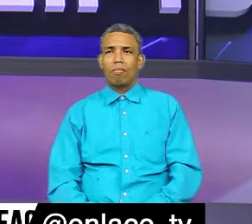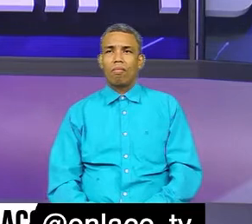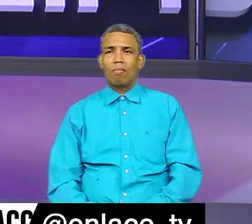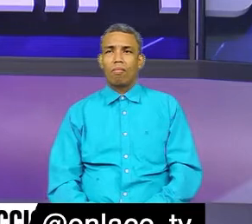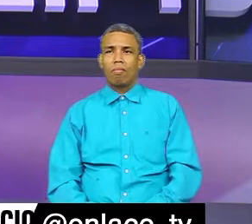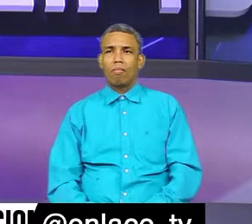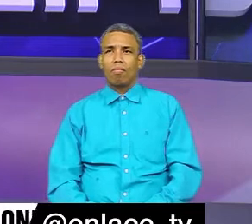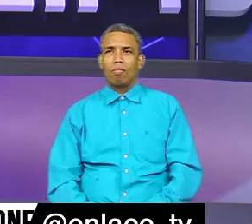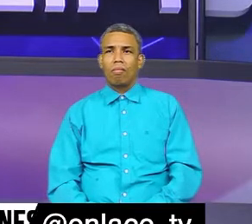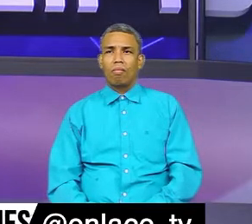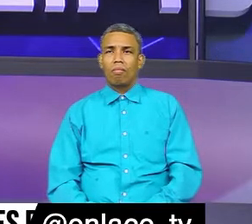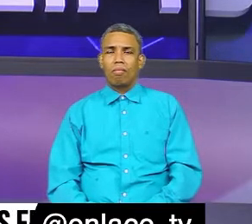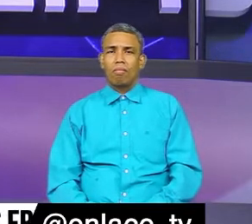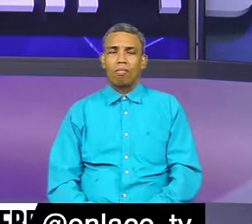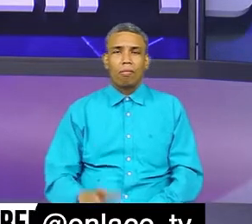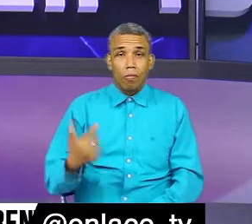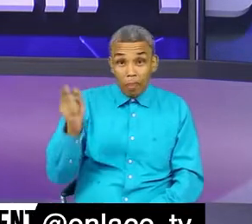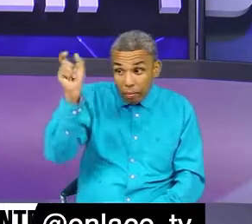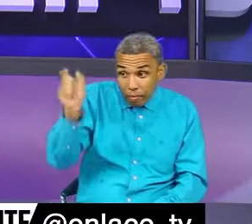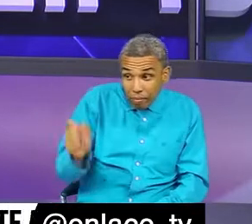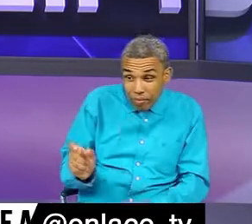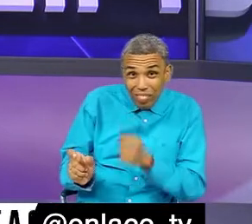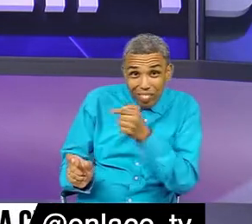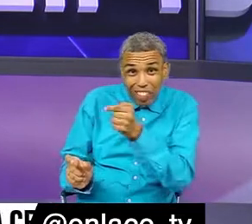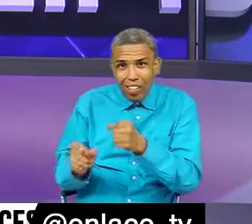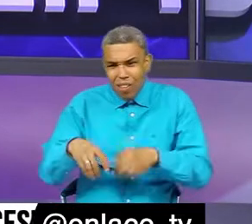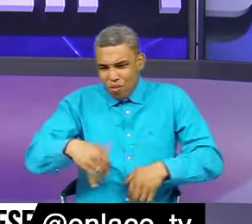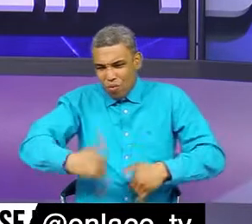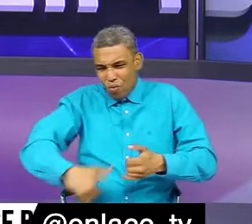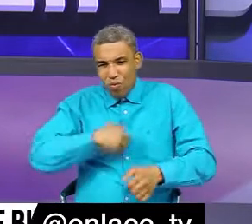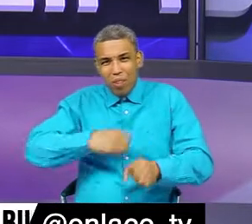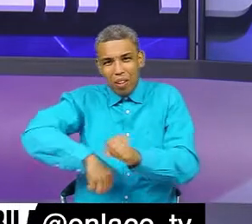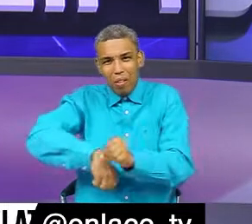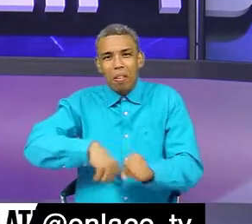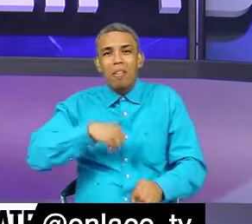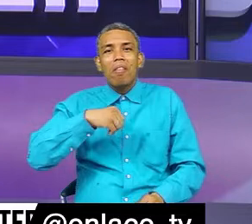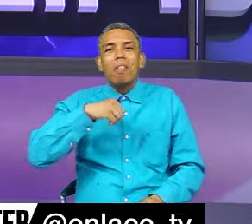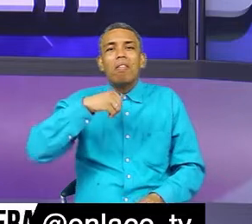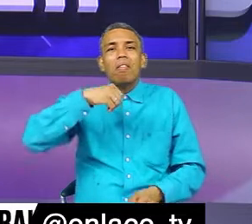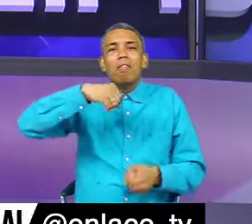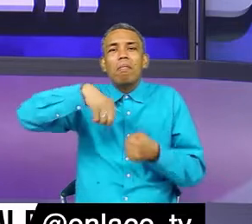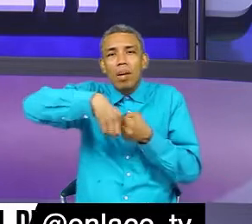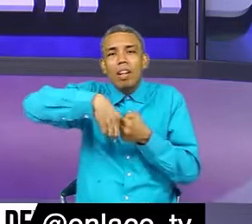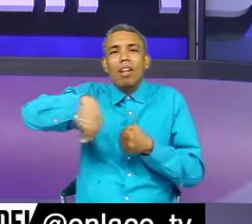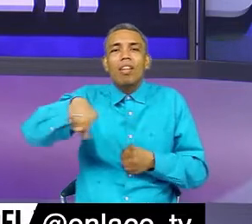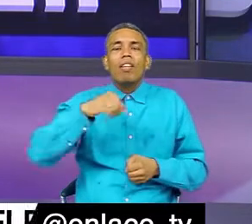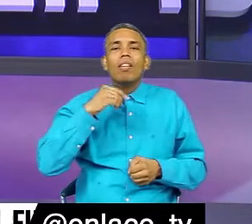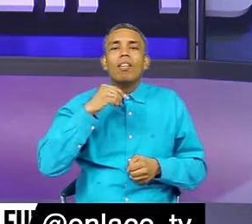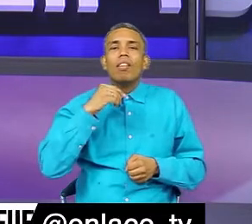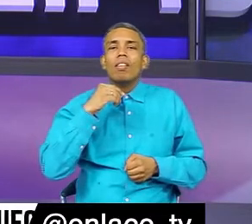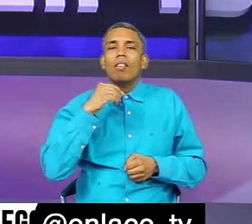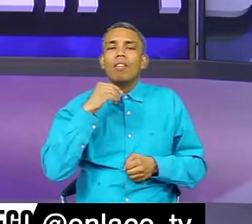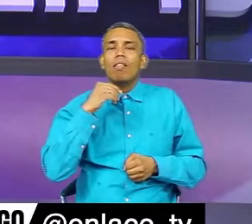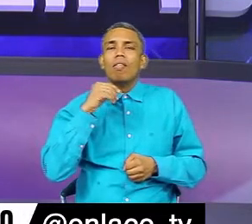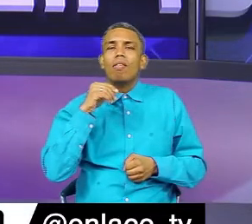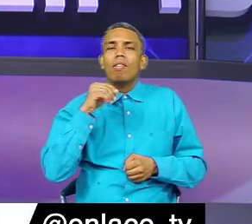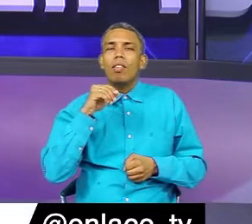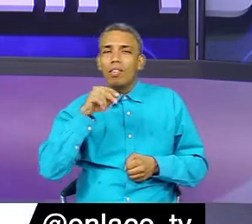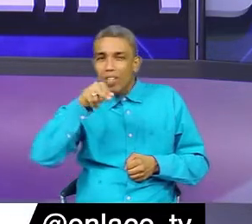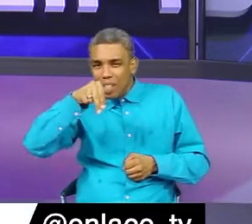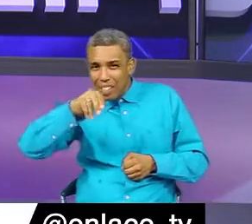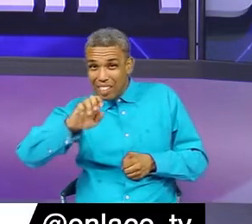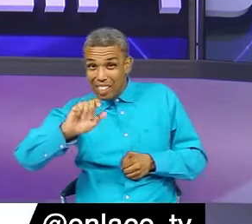El jugador aurinegro Nelson Barahona destacó el triunfo de su equipo ayer ante el Deportivo Independiente Medellín. Dijo que van por la clasificación para estar entre